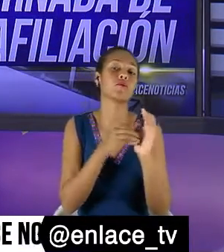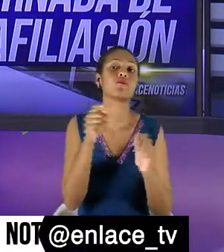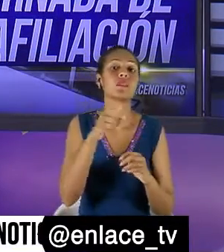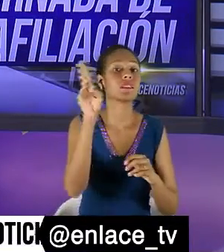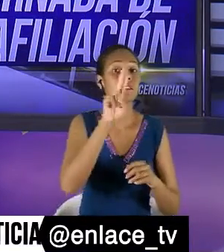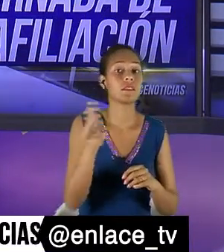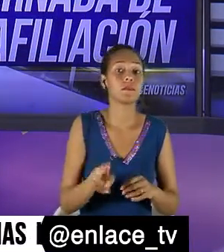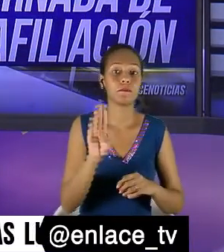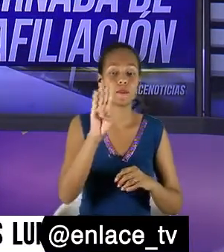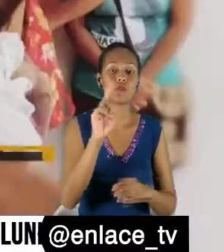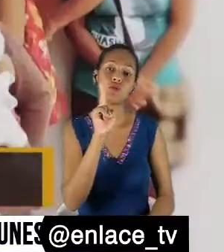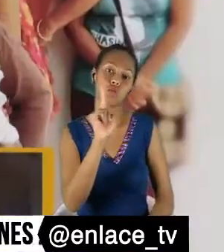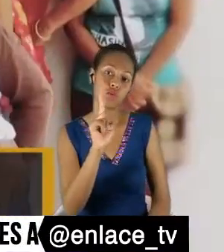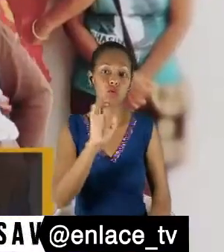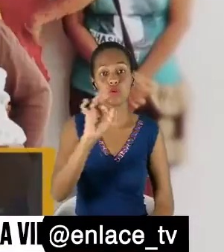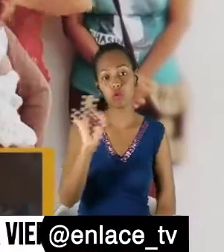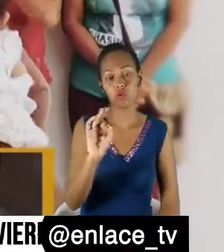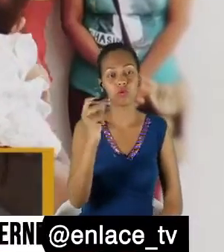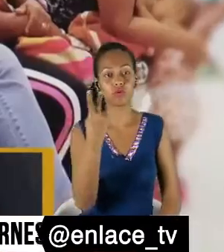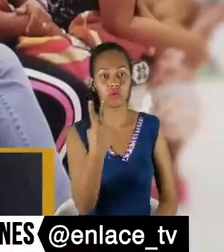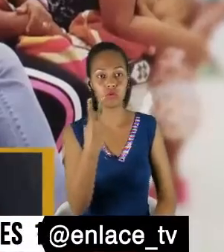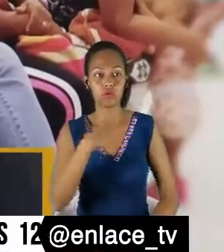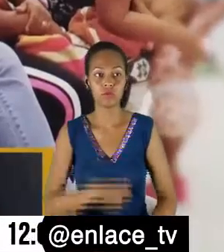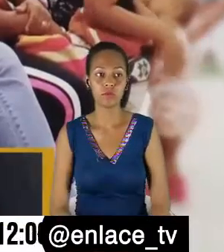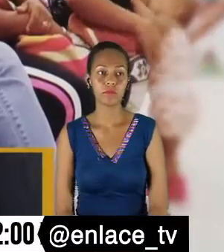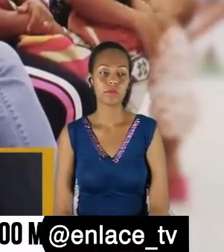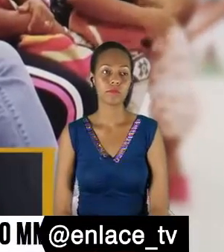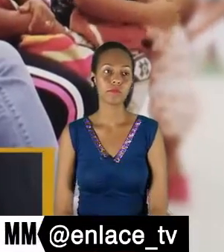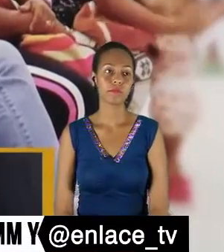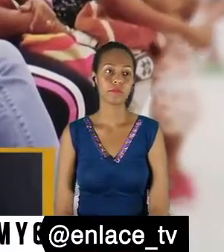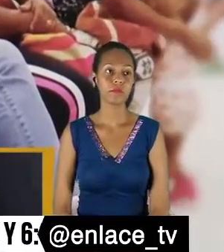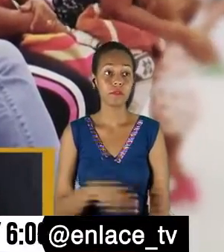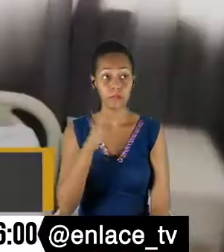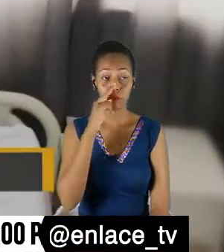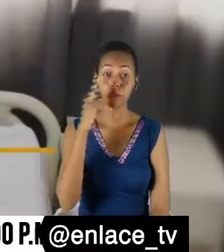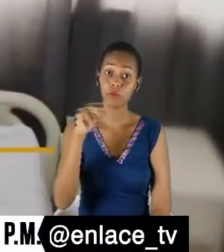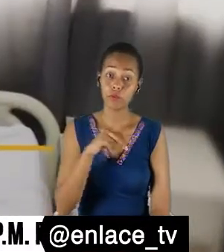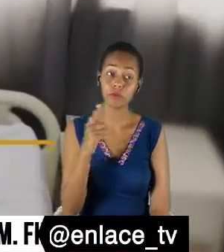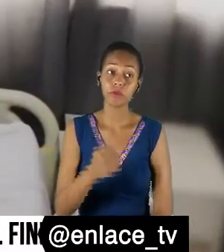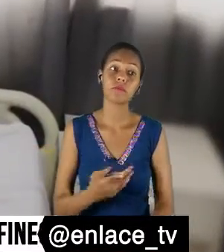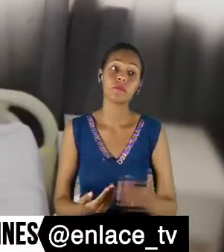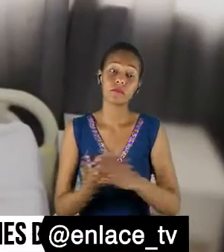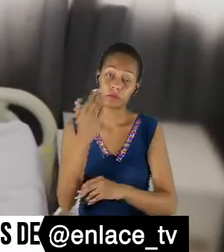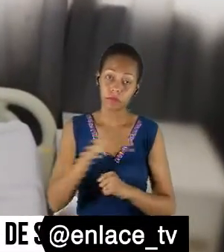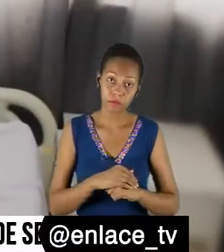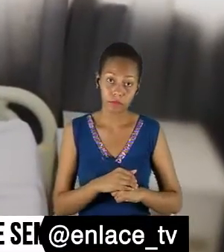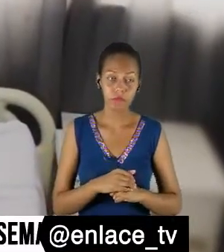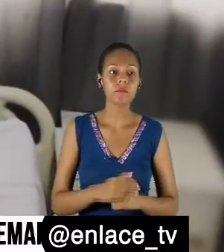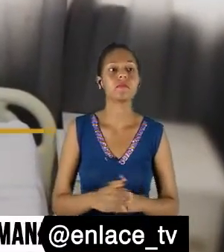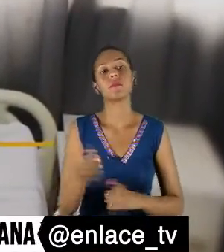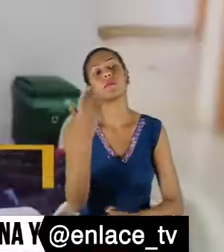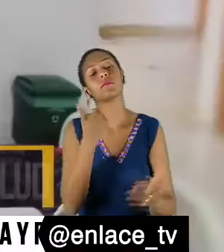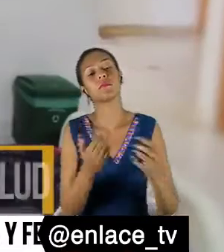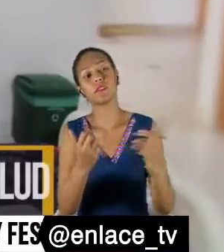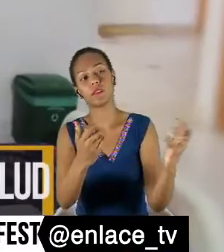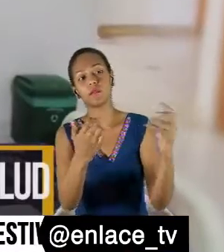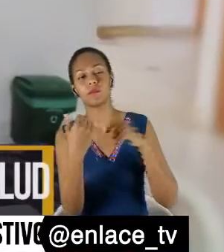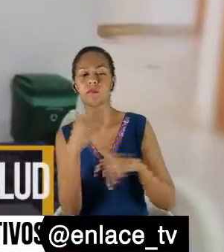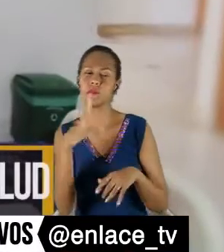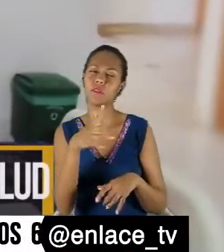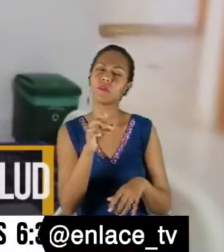2. Para el 18 de junio de 8 de la mañana a 2 de la tarde, en jornada continua, se espera la llegada de por lo menos 1.500